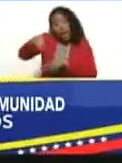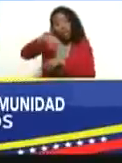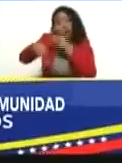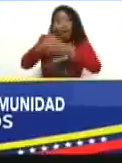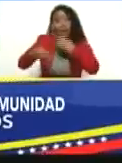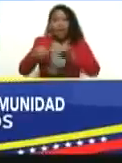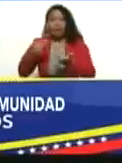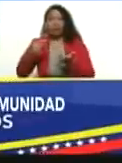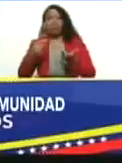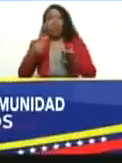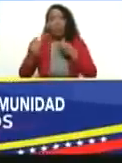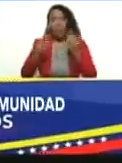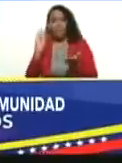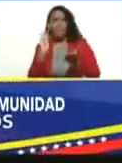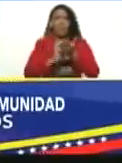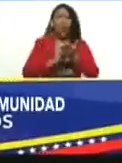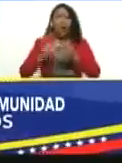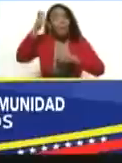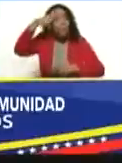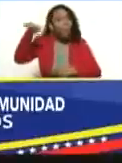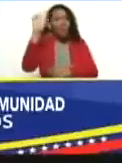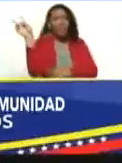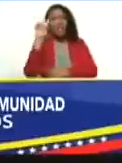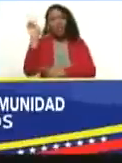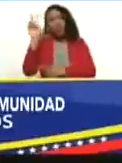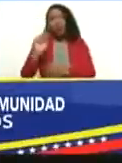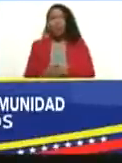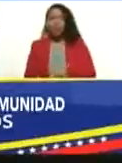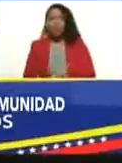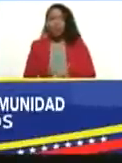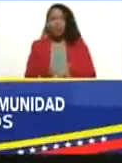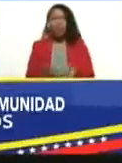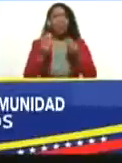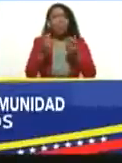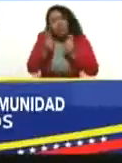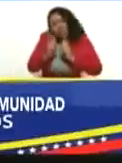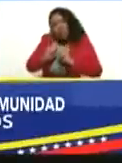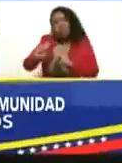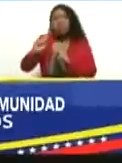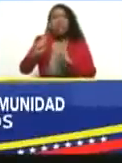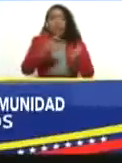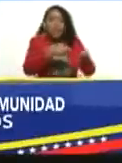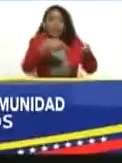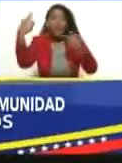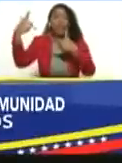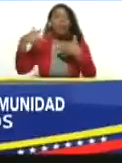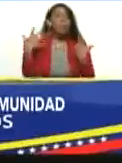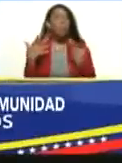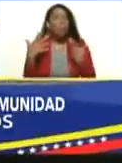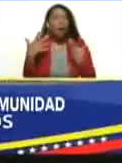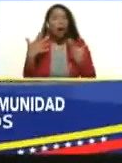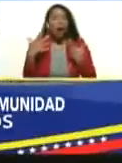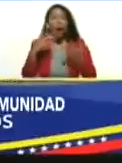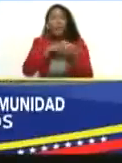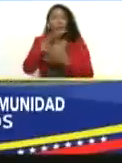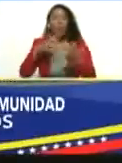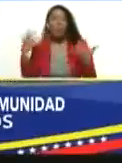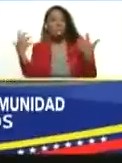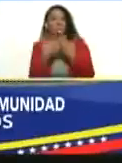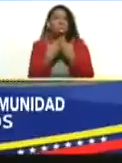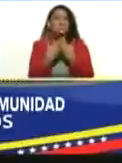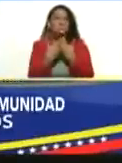como se le ha impuesto al pueblo de Venezuela para tratar de llevarnos a un colapso